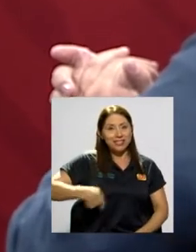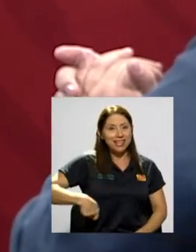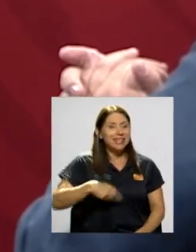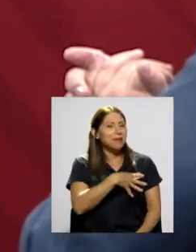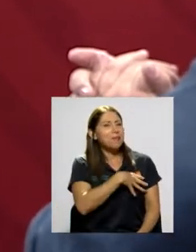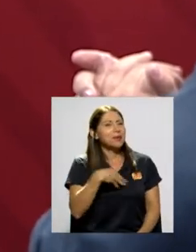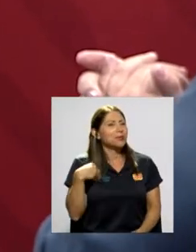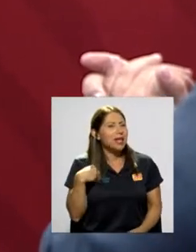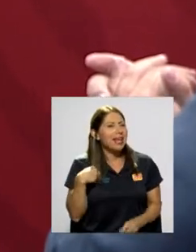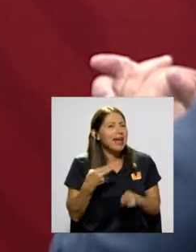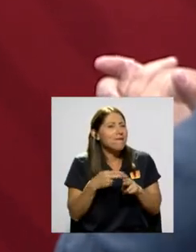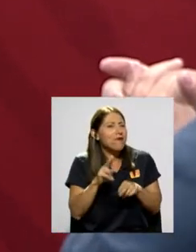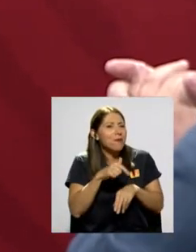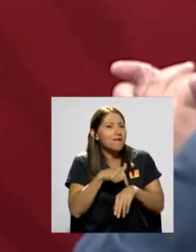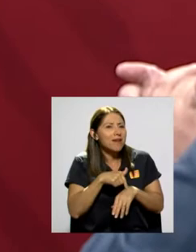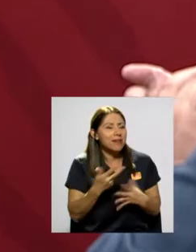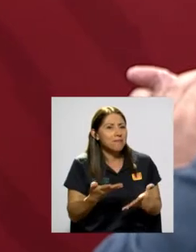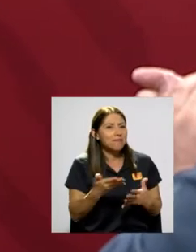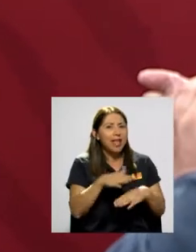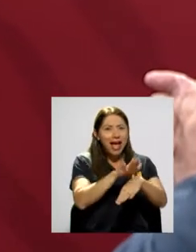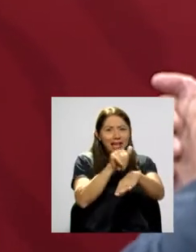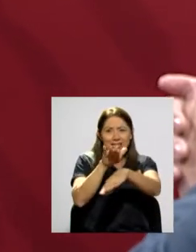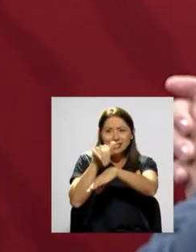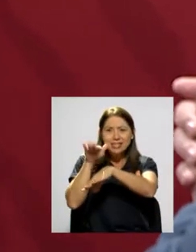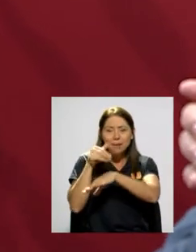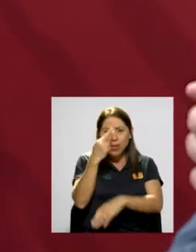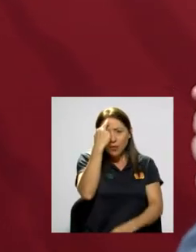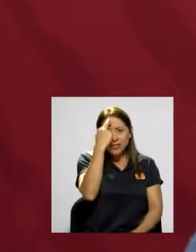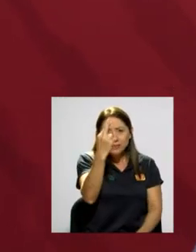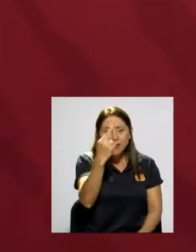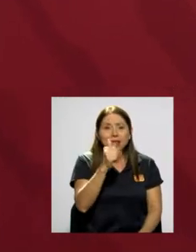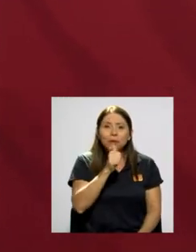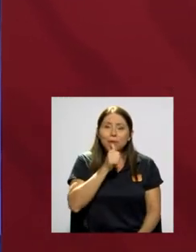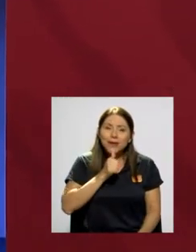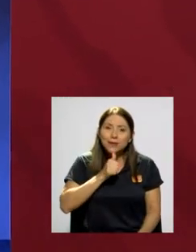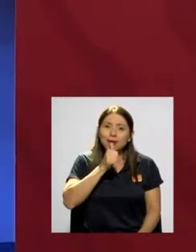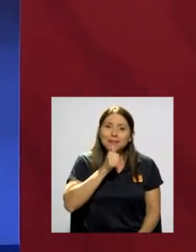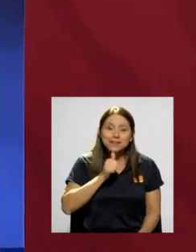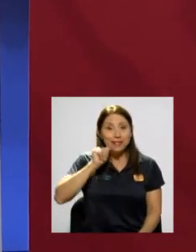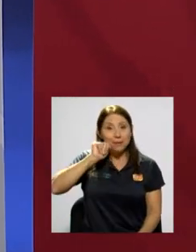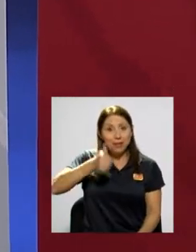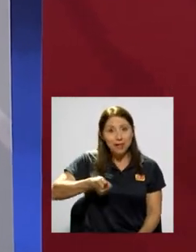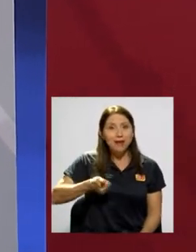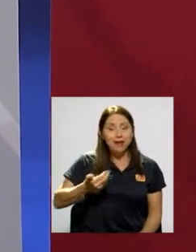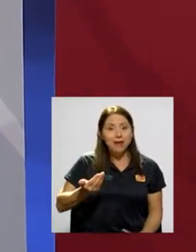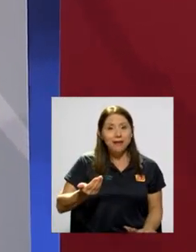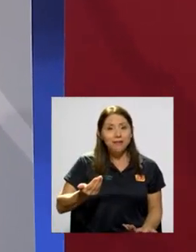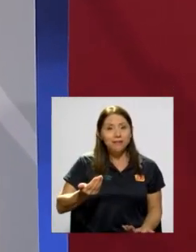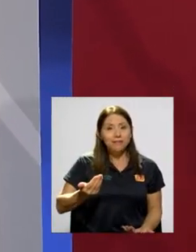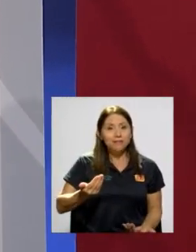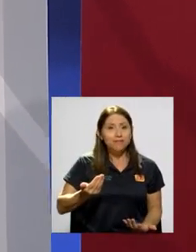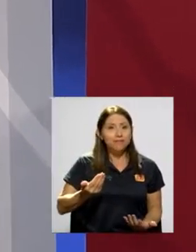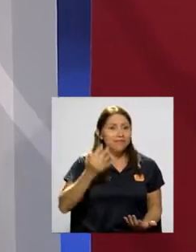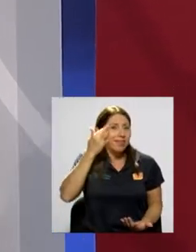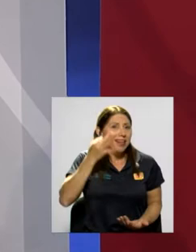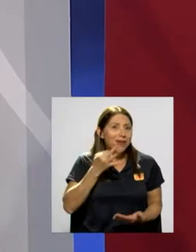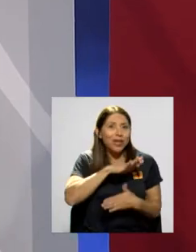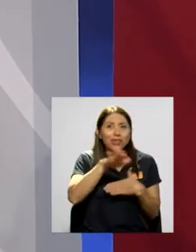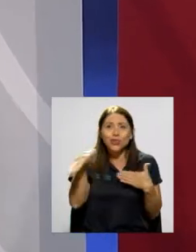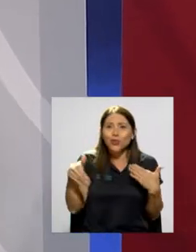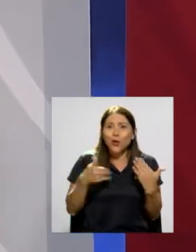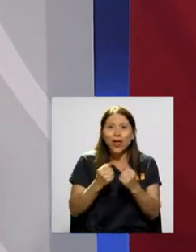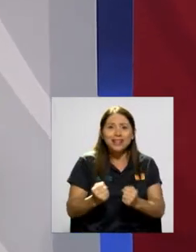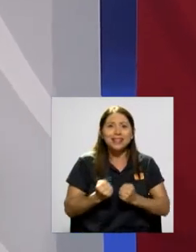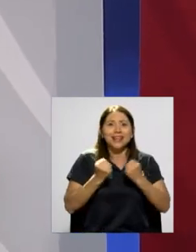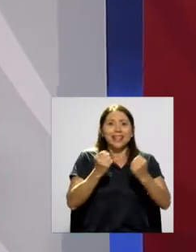brevemente, don Guillermo, hacer ese llamado al respeto, a la tolerancia, y a que mañana, pues, creo que todas las energías